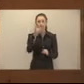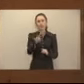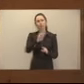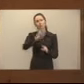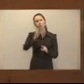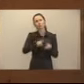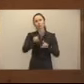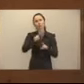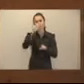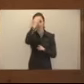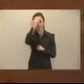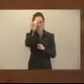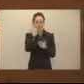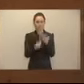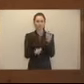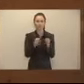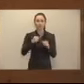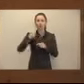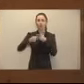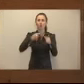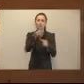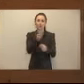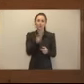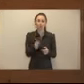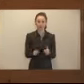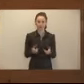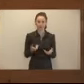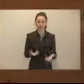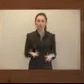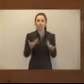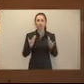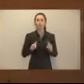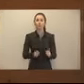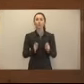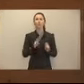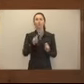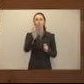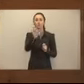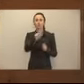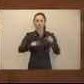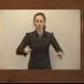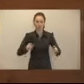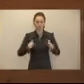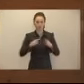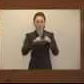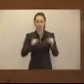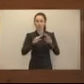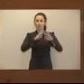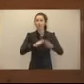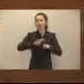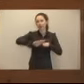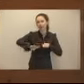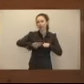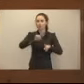diferentes causas, pero consecuencias asomeñadas, lo que supón un 2% da población. Pero é que el resto de